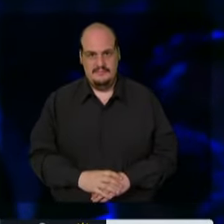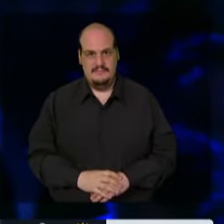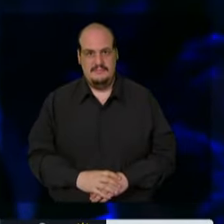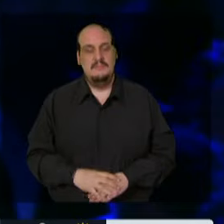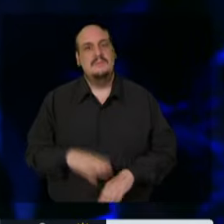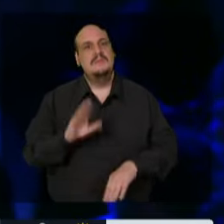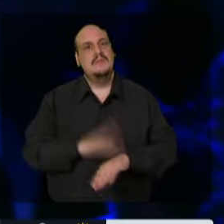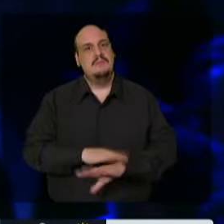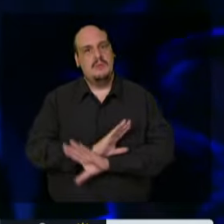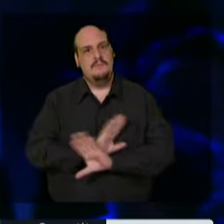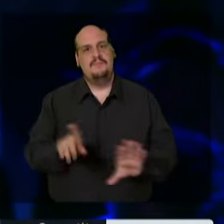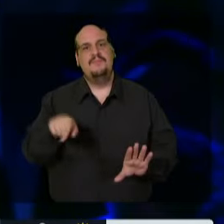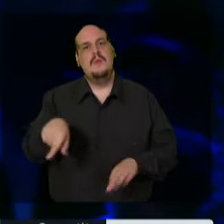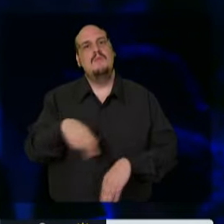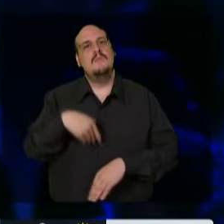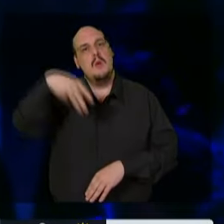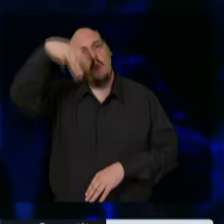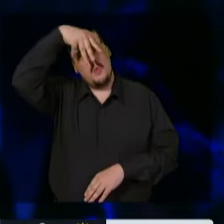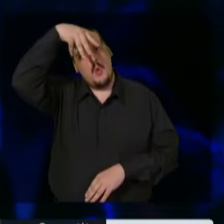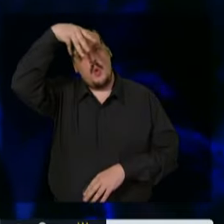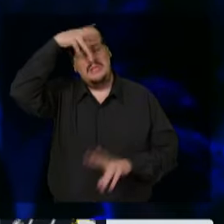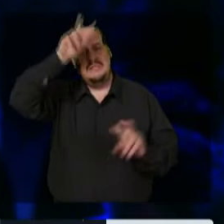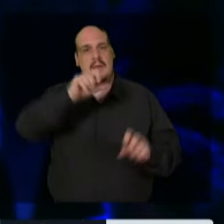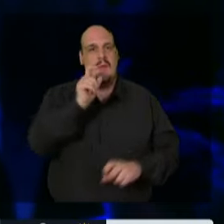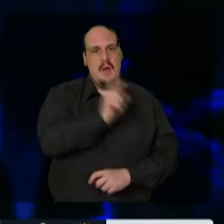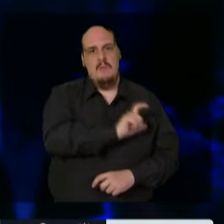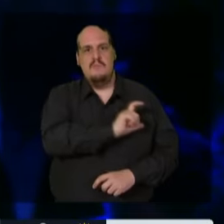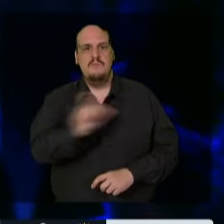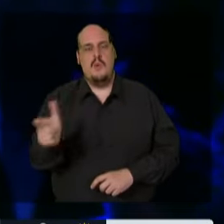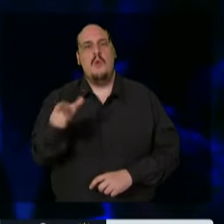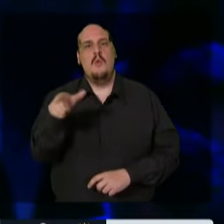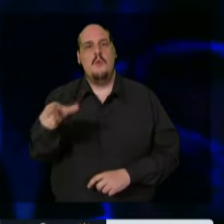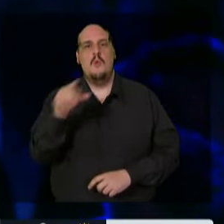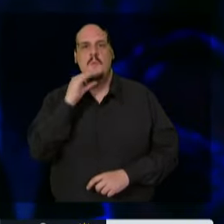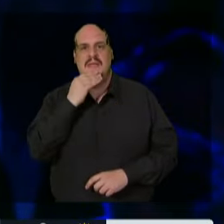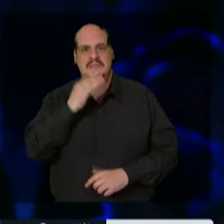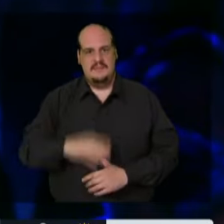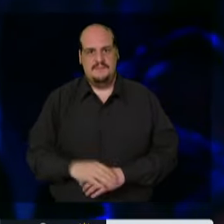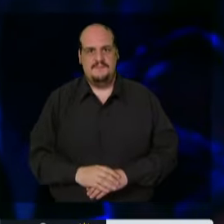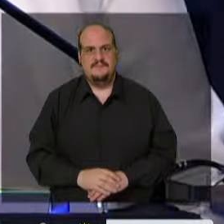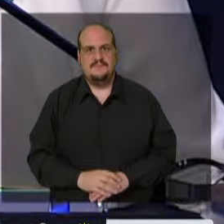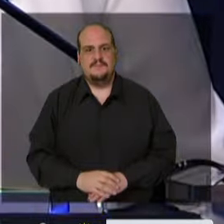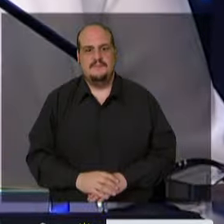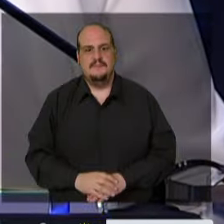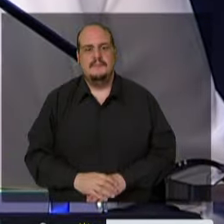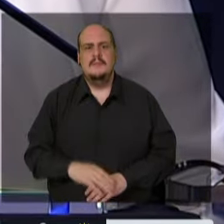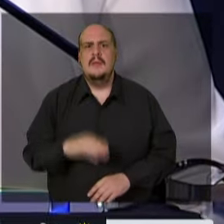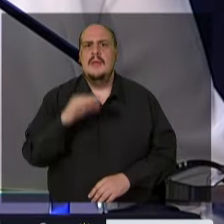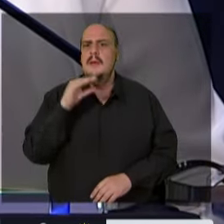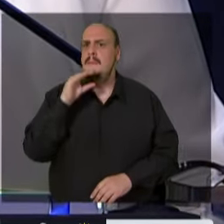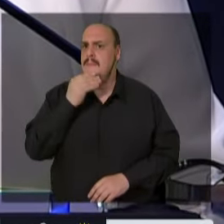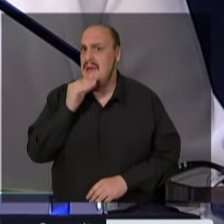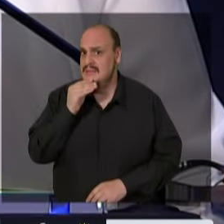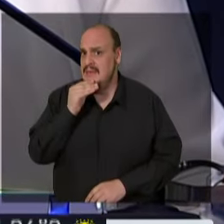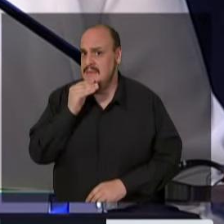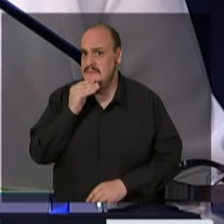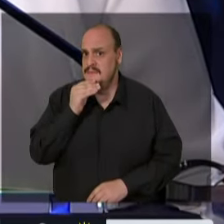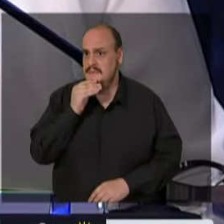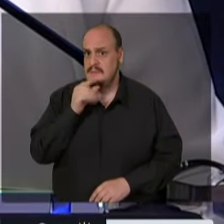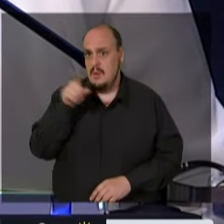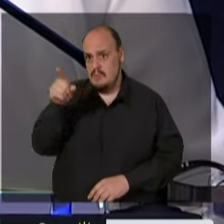el turno de Patricia Bullrich en su réplica a la exposición de Sergio Massa. Massa, el presupuesto